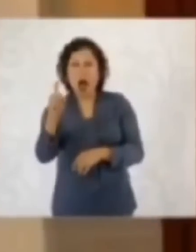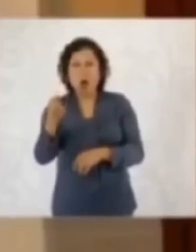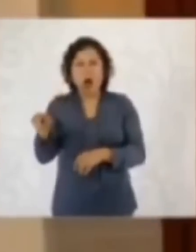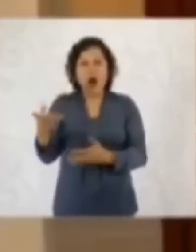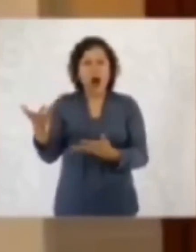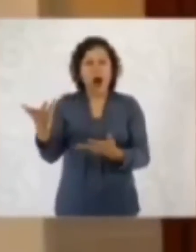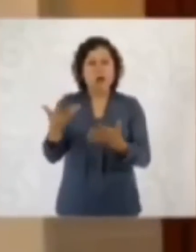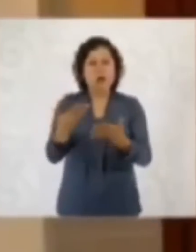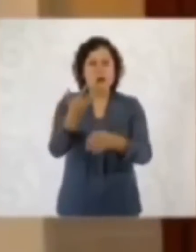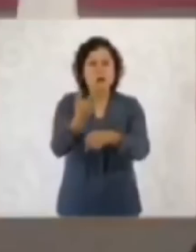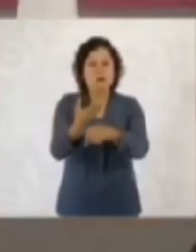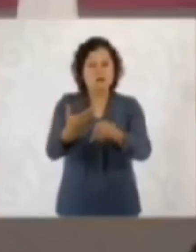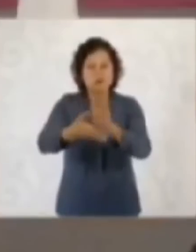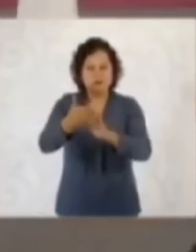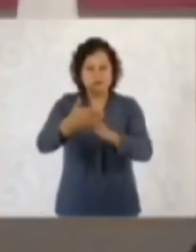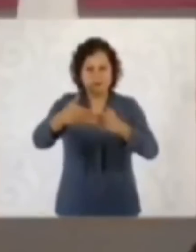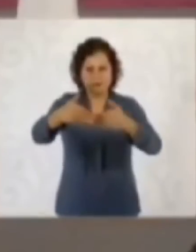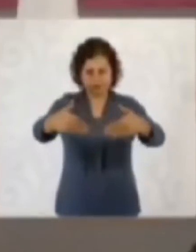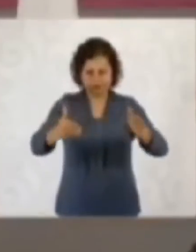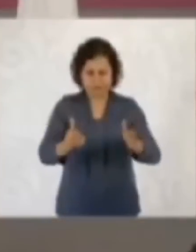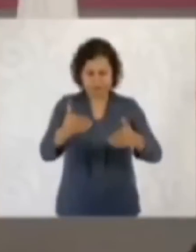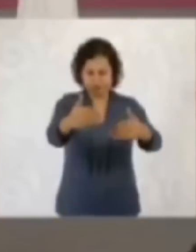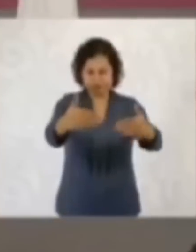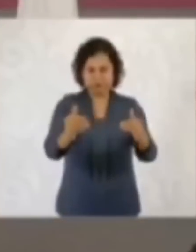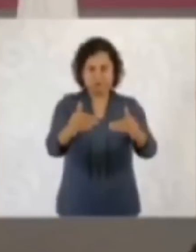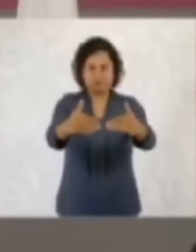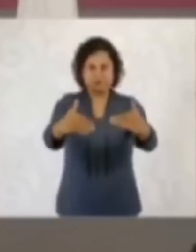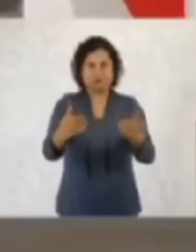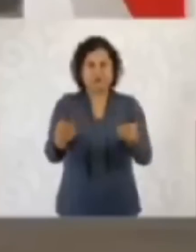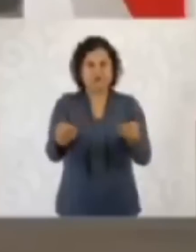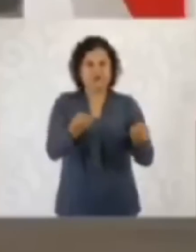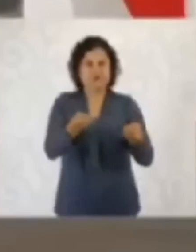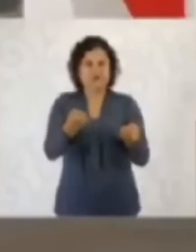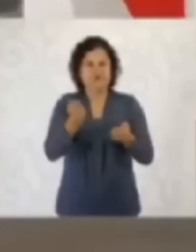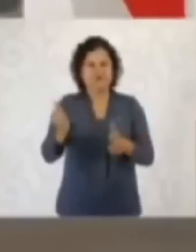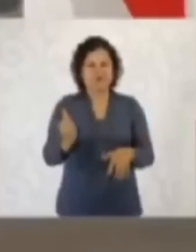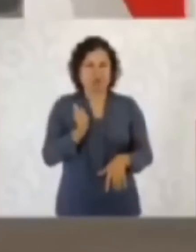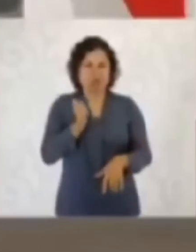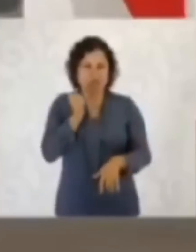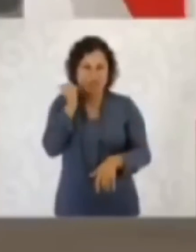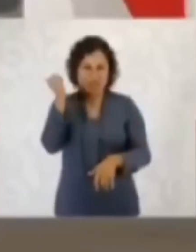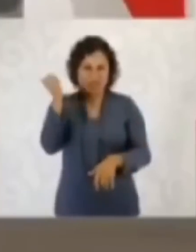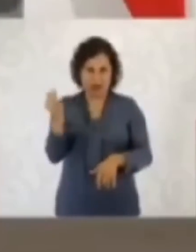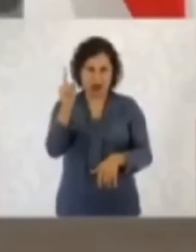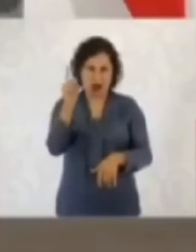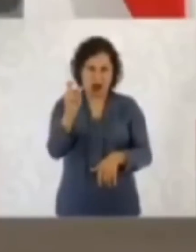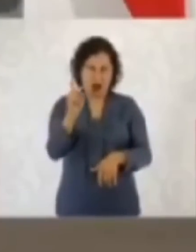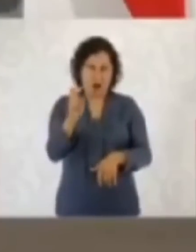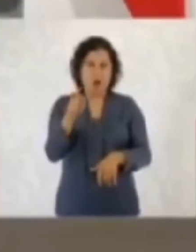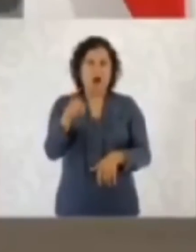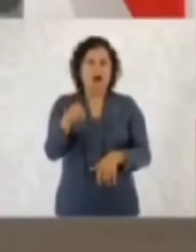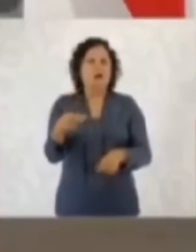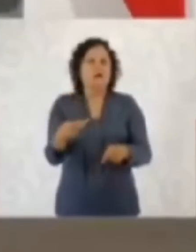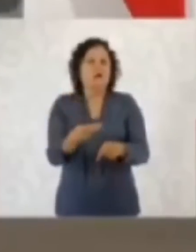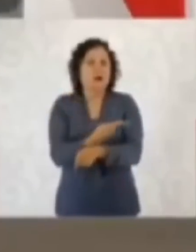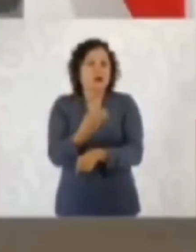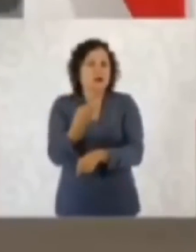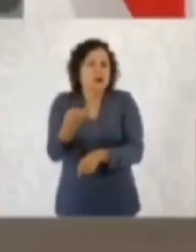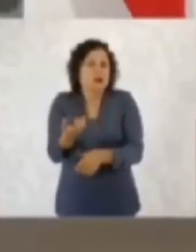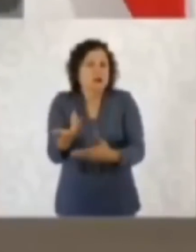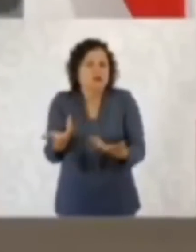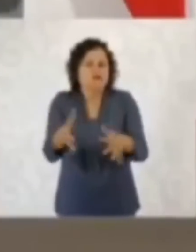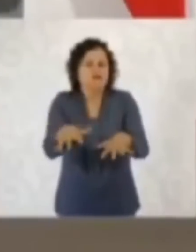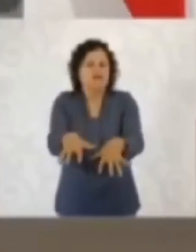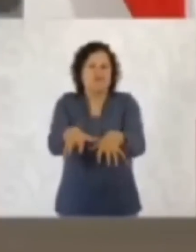Decir que, como se puede ver en las imágenes, este es el rancho, ahí se ven algunas de las infraestructuras de retención de agua. Decir